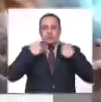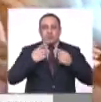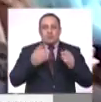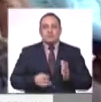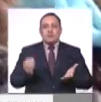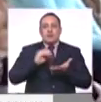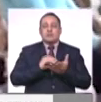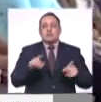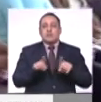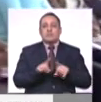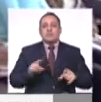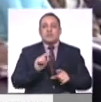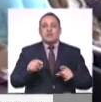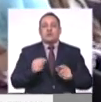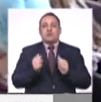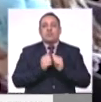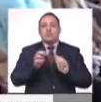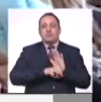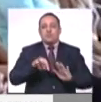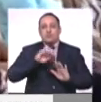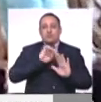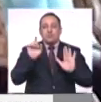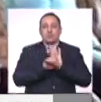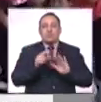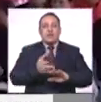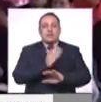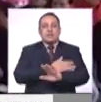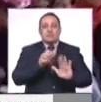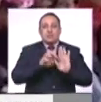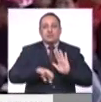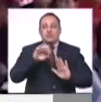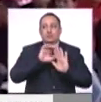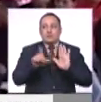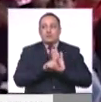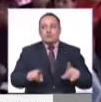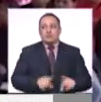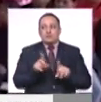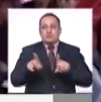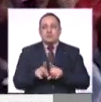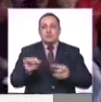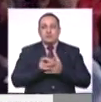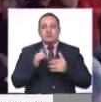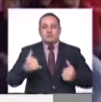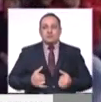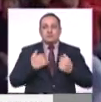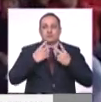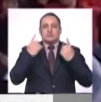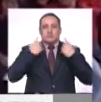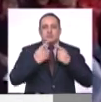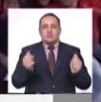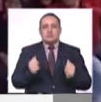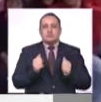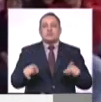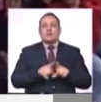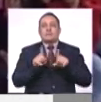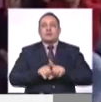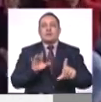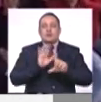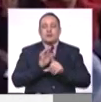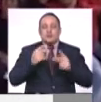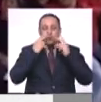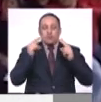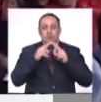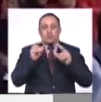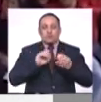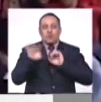mayores. En otro momento se aprobó el dictamen recaído en dos proyectos de ley, mediante el cual se propone, con texto sustitutorio, la ley que